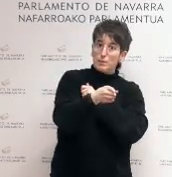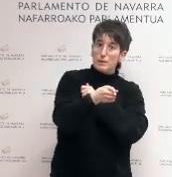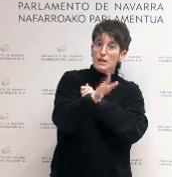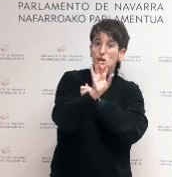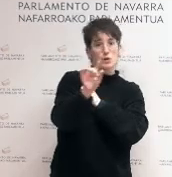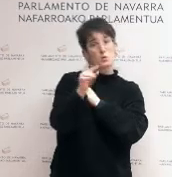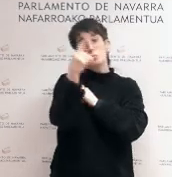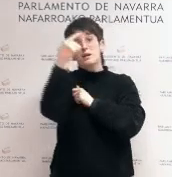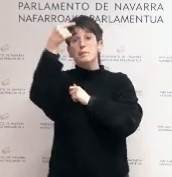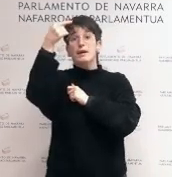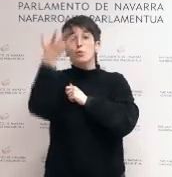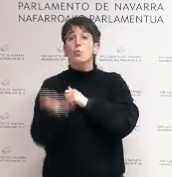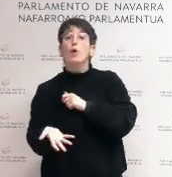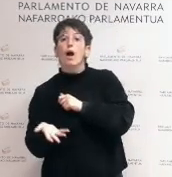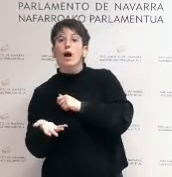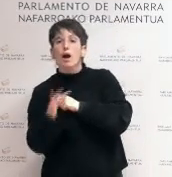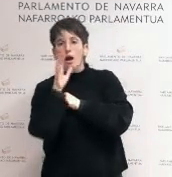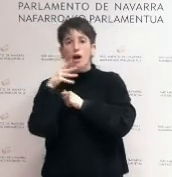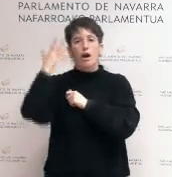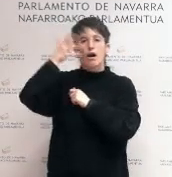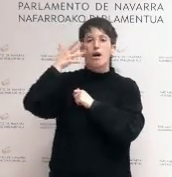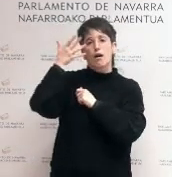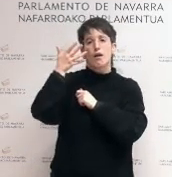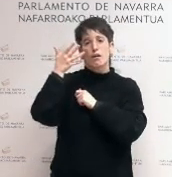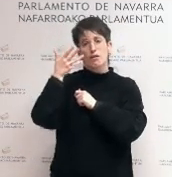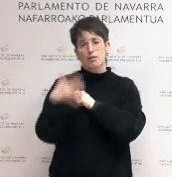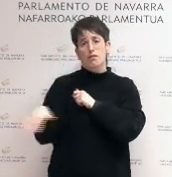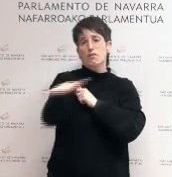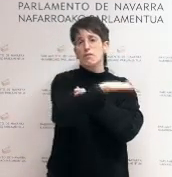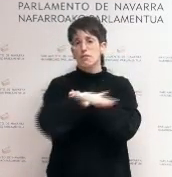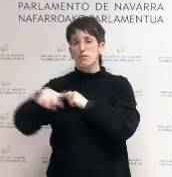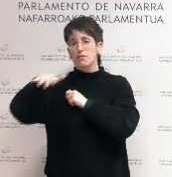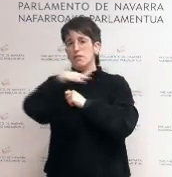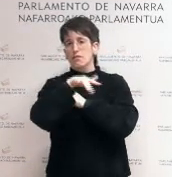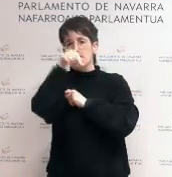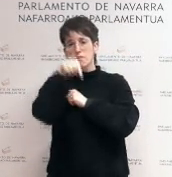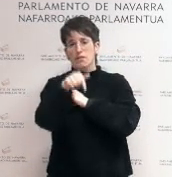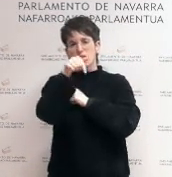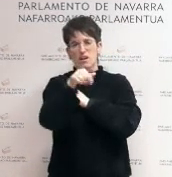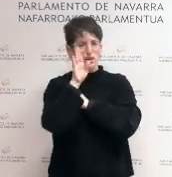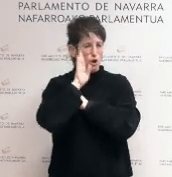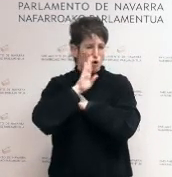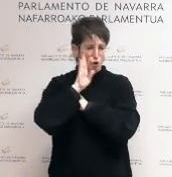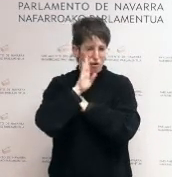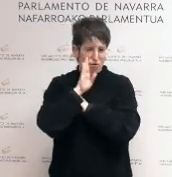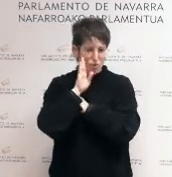posición. Navarra vuelve a ser el lugar de España donde más resuena la corrupción. Votaremos a favor.